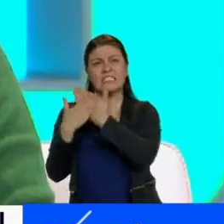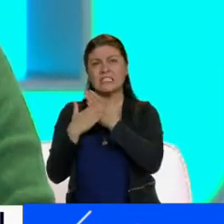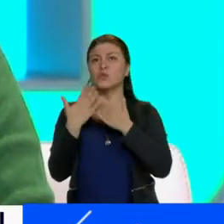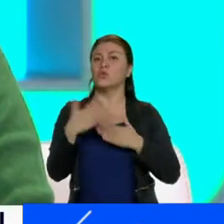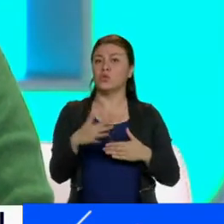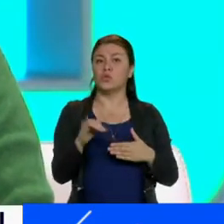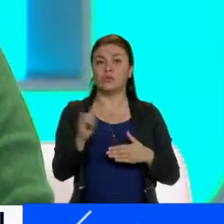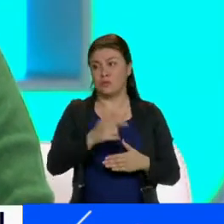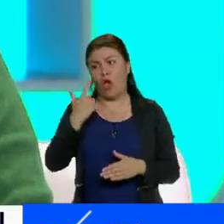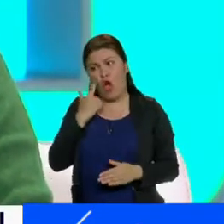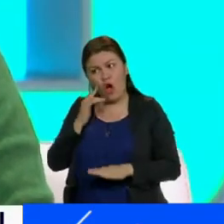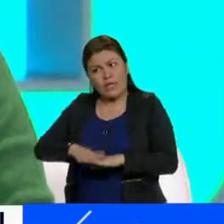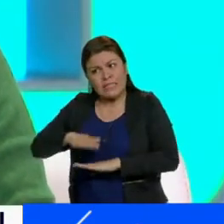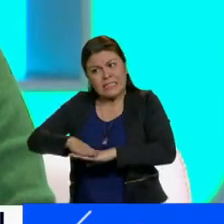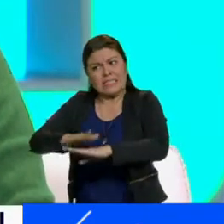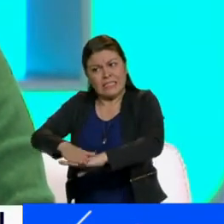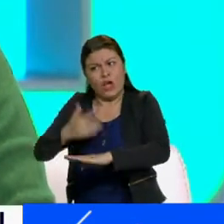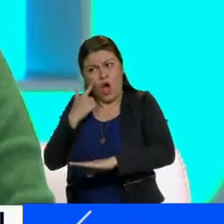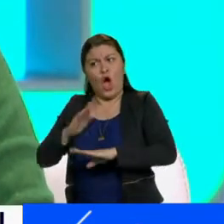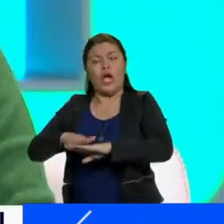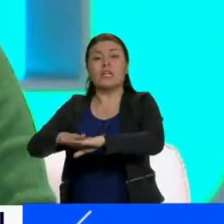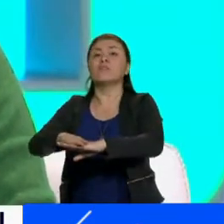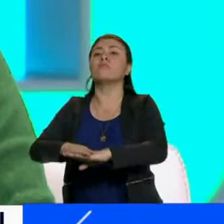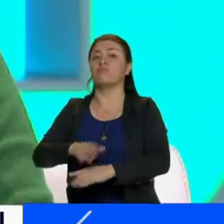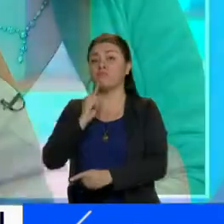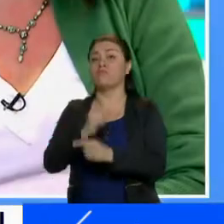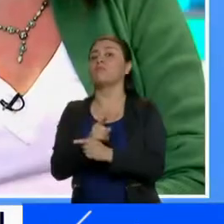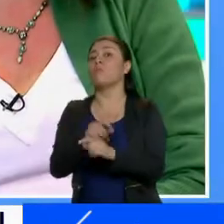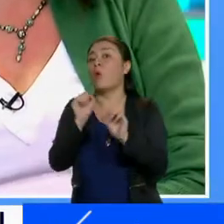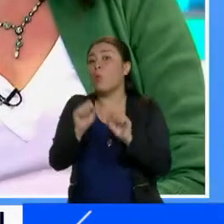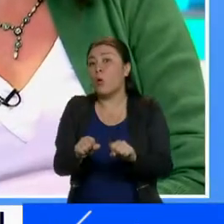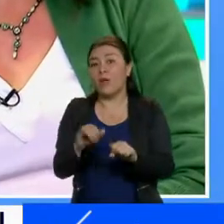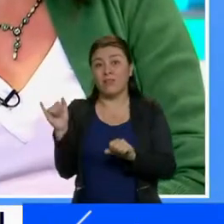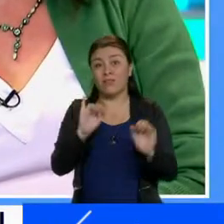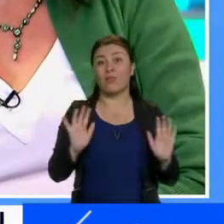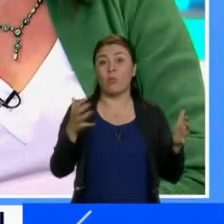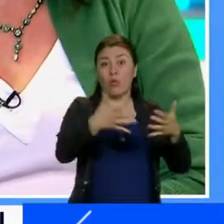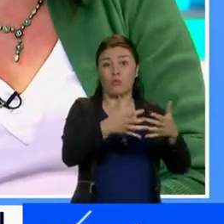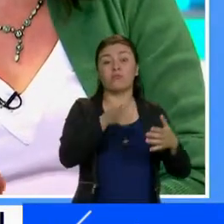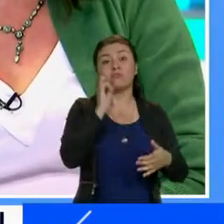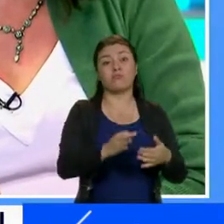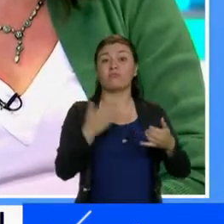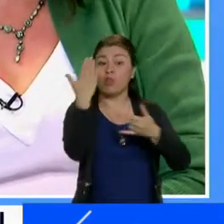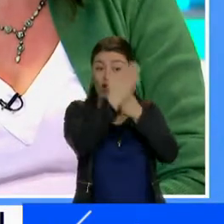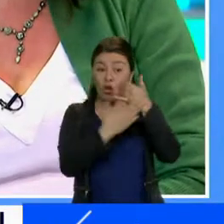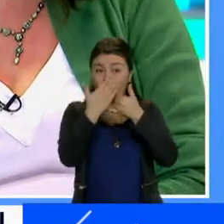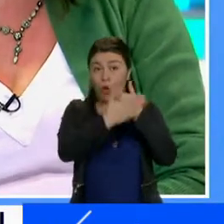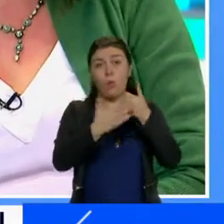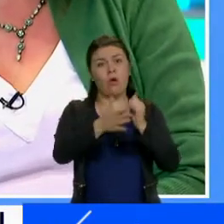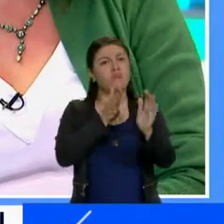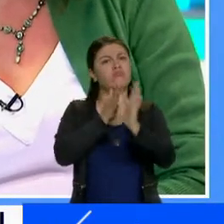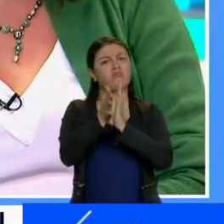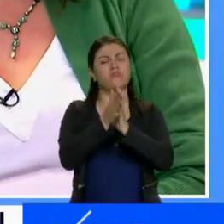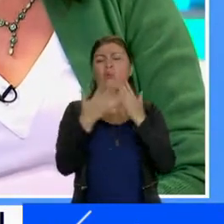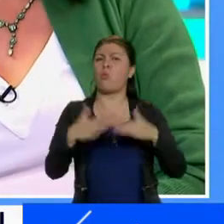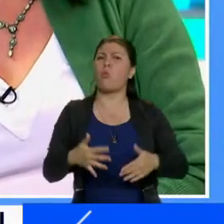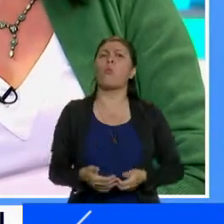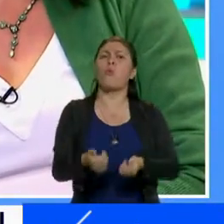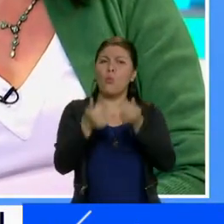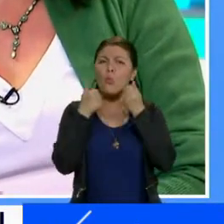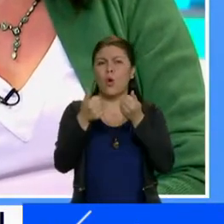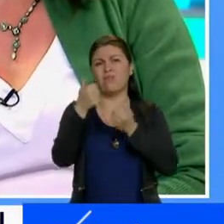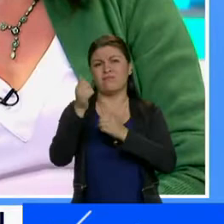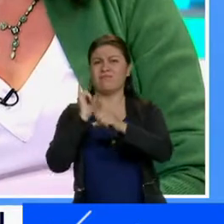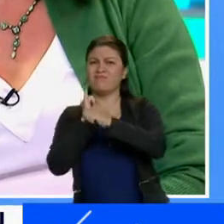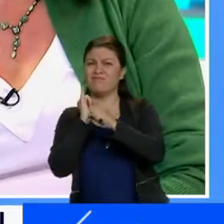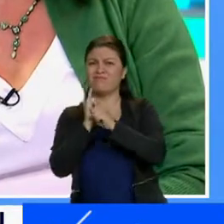que una cosa de estas pueda ser cierta y que eso es lo que pueda pasar. Colombia cuenta con unos sistemas de información muy importantes y